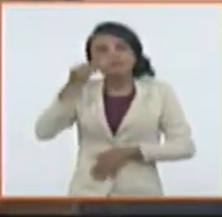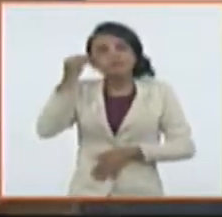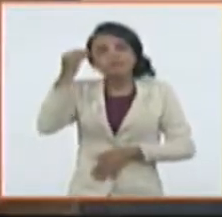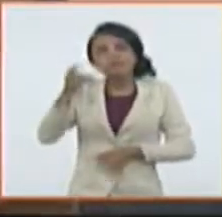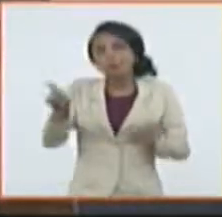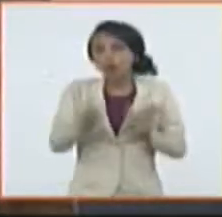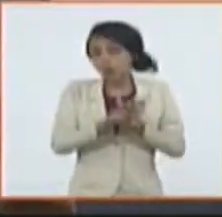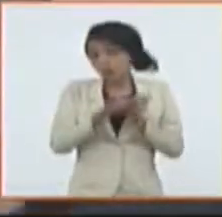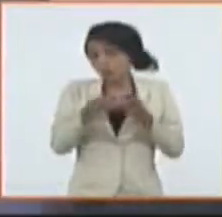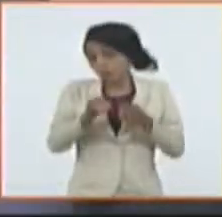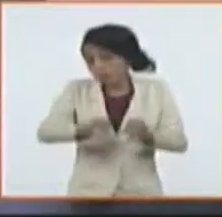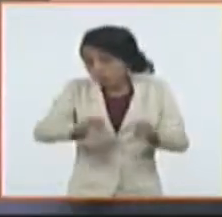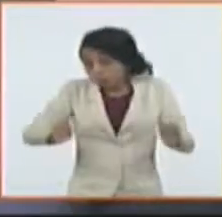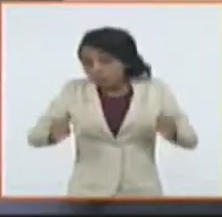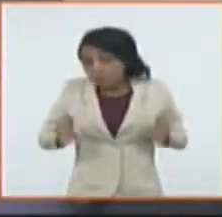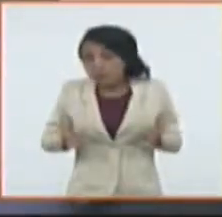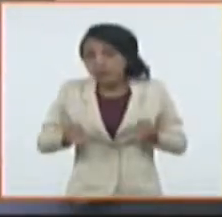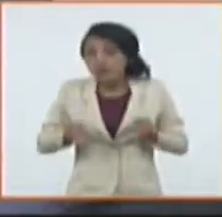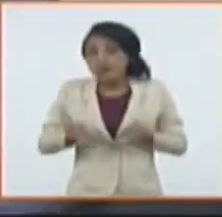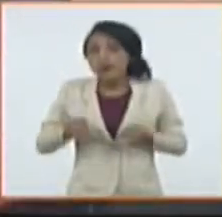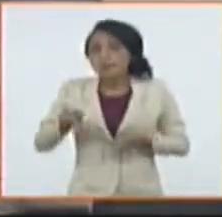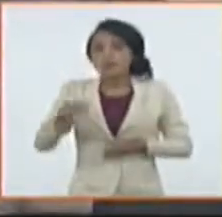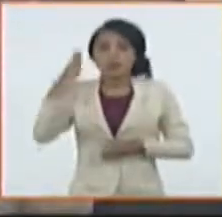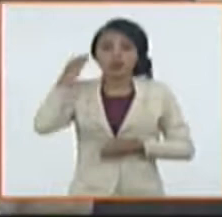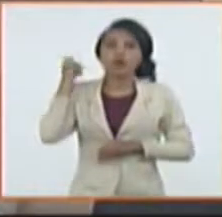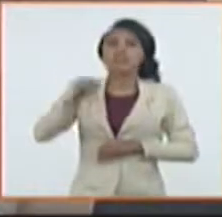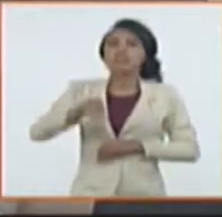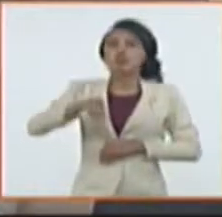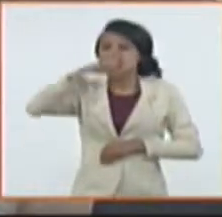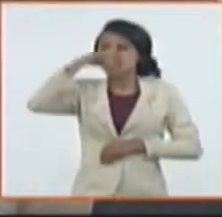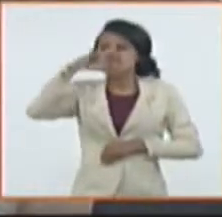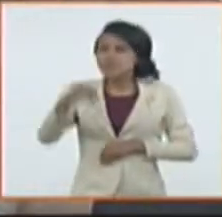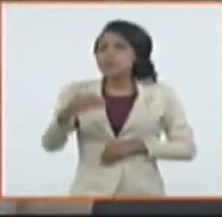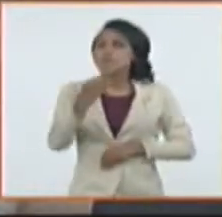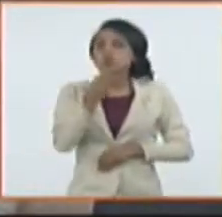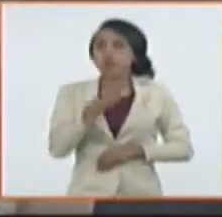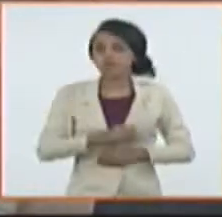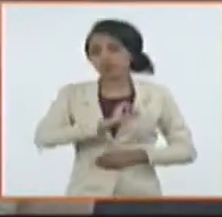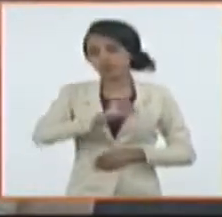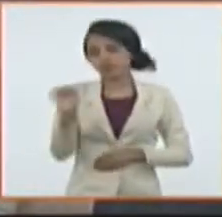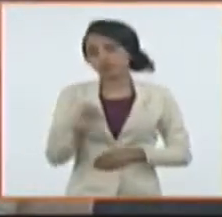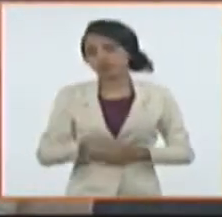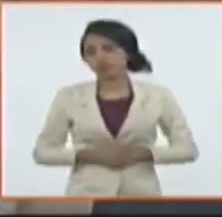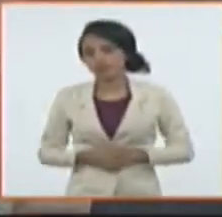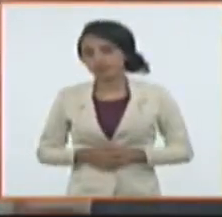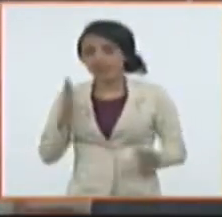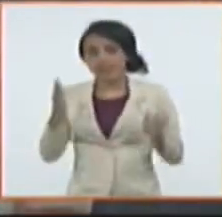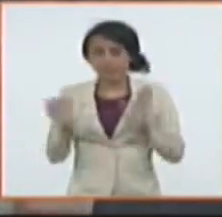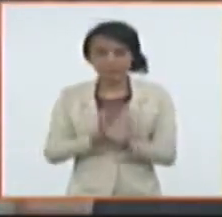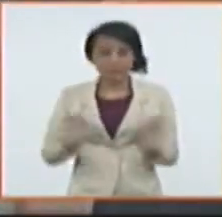hizo el general de Ejército cuando el sí se puede. Que en medio del periodo especial, que era una situación compleja,